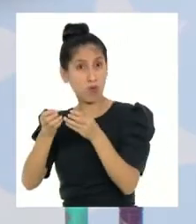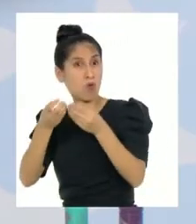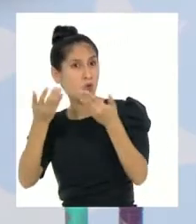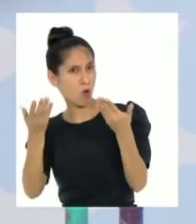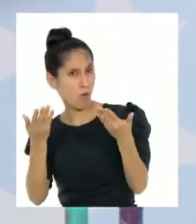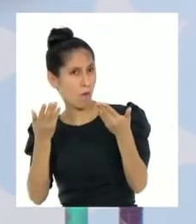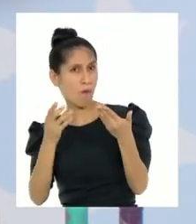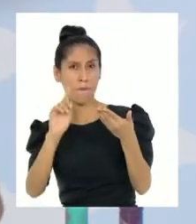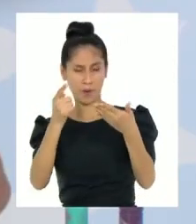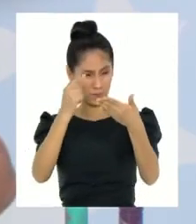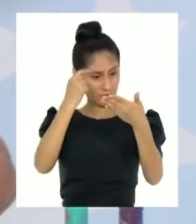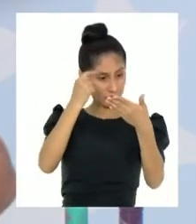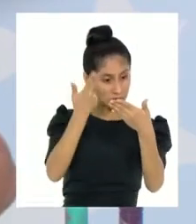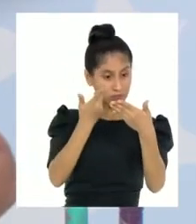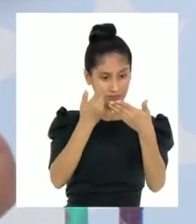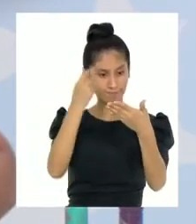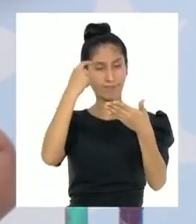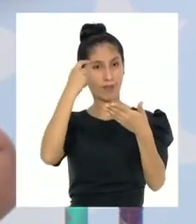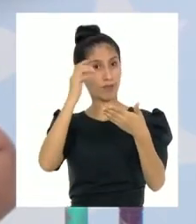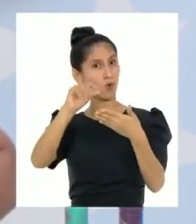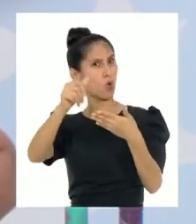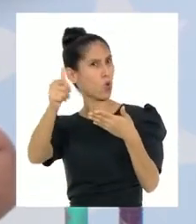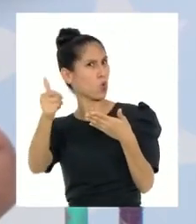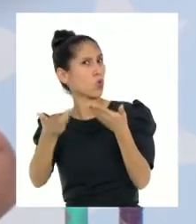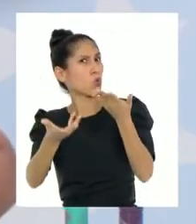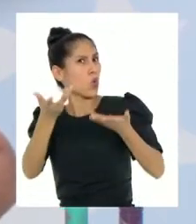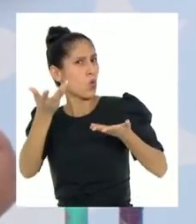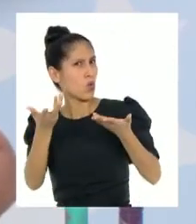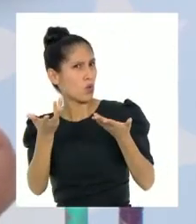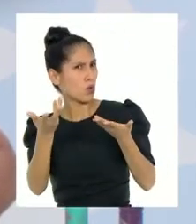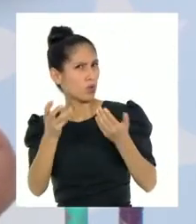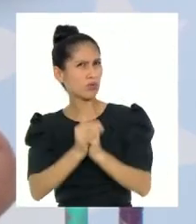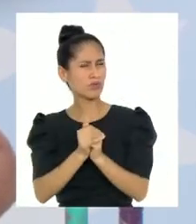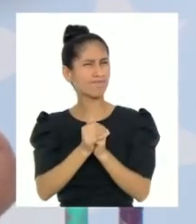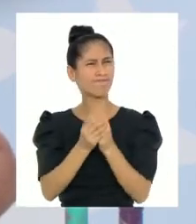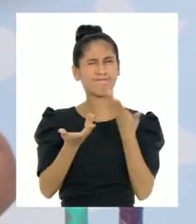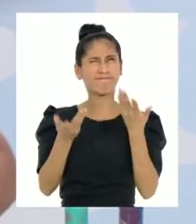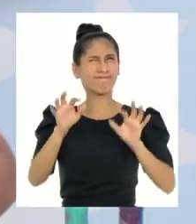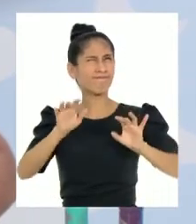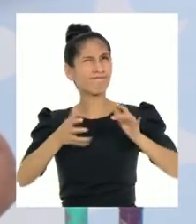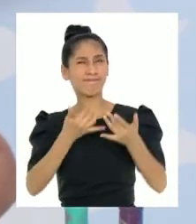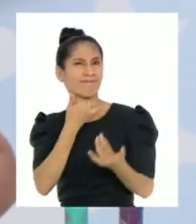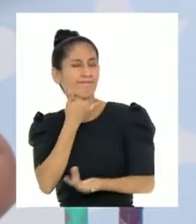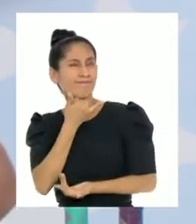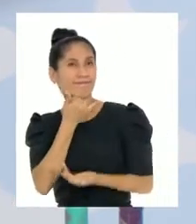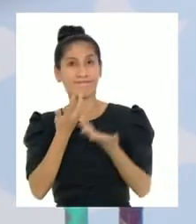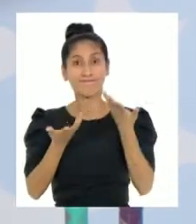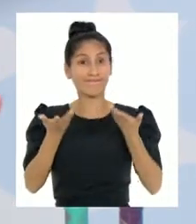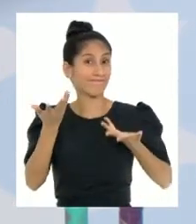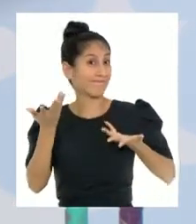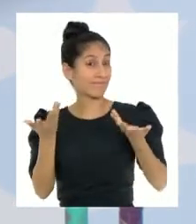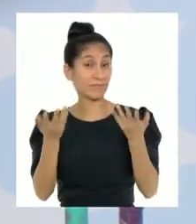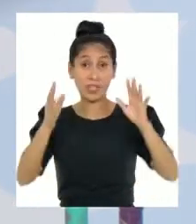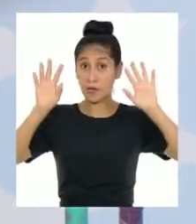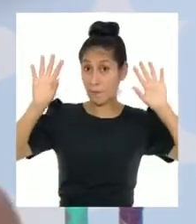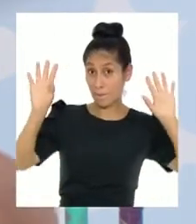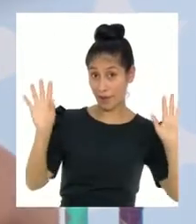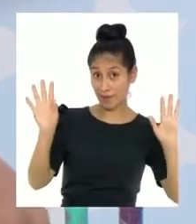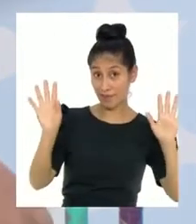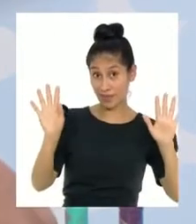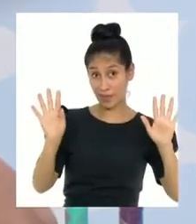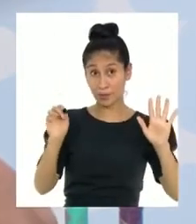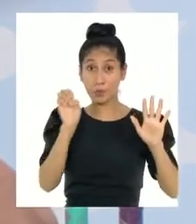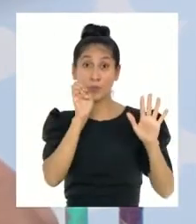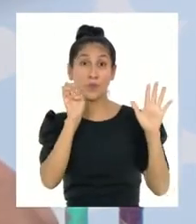una situación que afecta a nuestra convivencia ciudadana. ¿Qué causa podría ser? Tal vez apoyar iniciativas